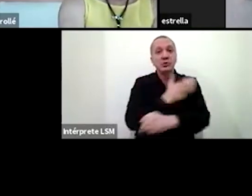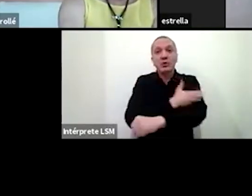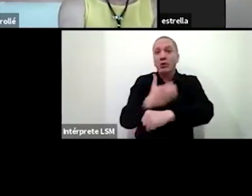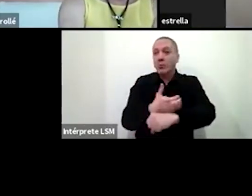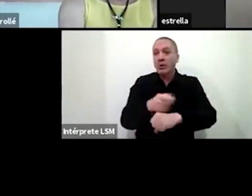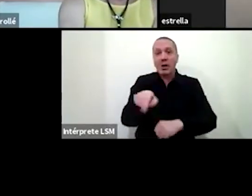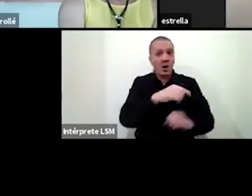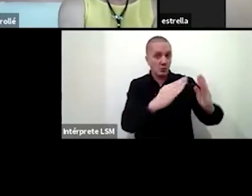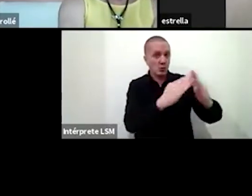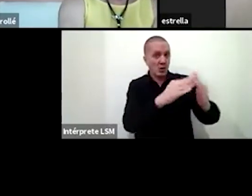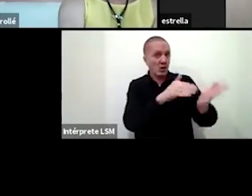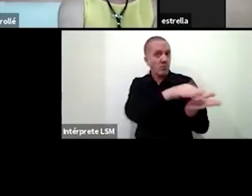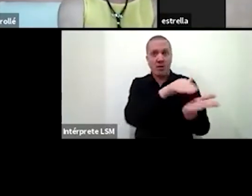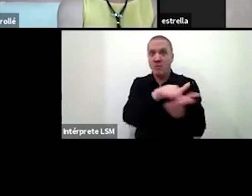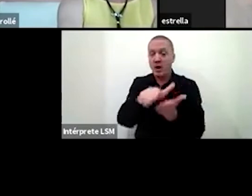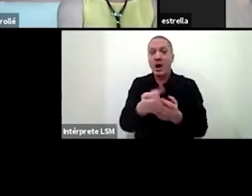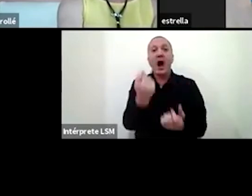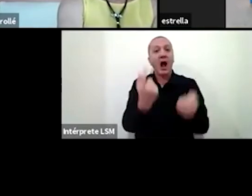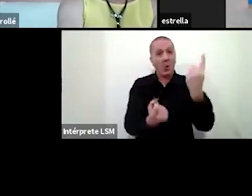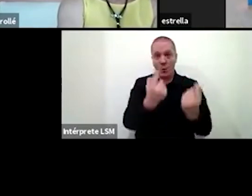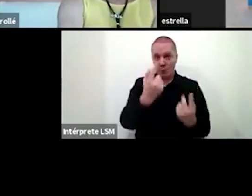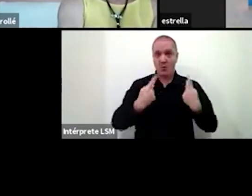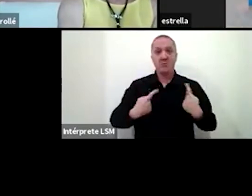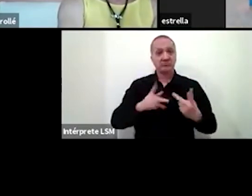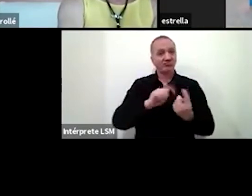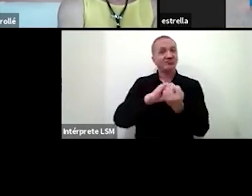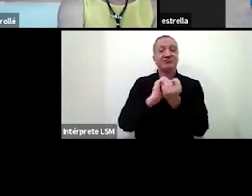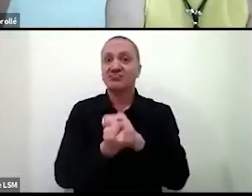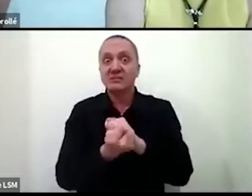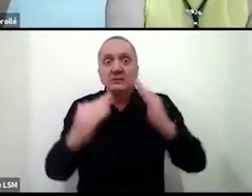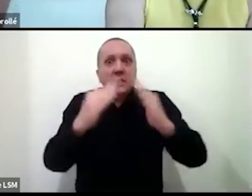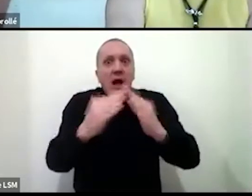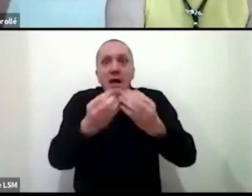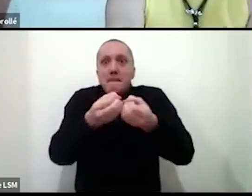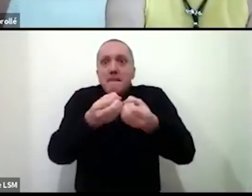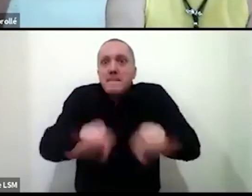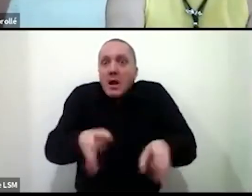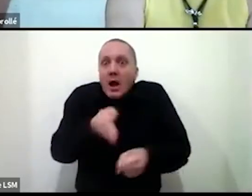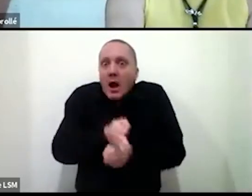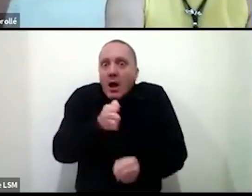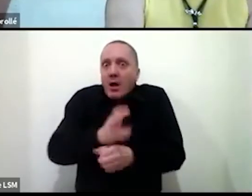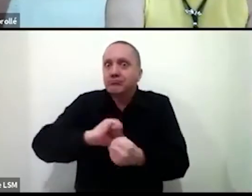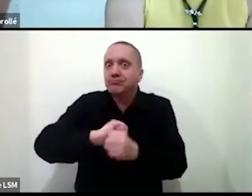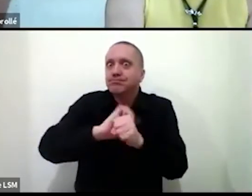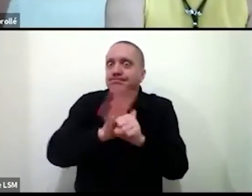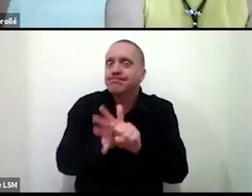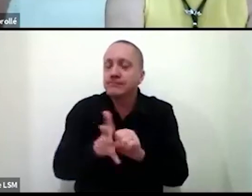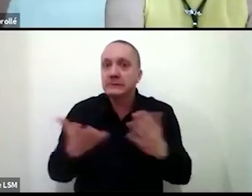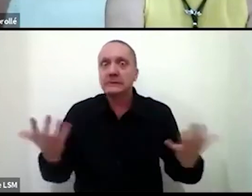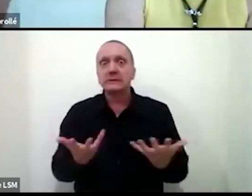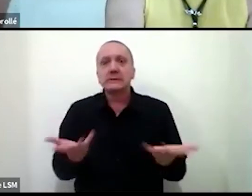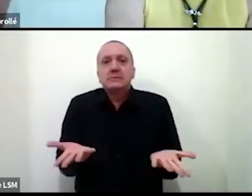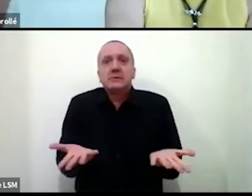Algunas se han quedado sin casa en plena pandemia. Y es cuando nos preguntamos qué está pasando, qué está haciendo el